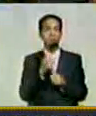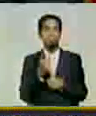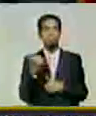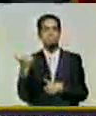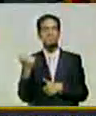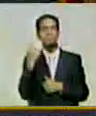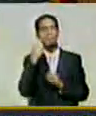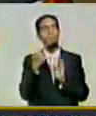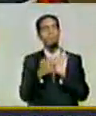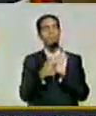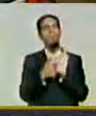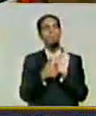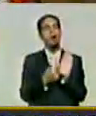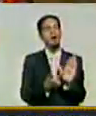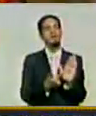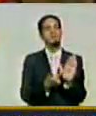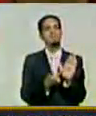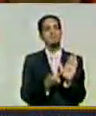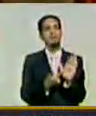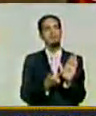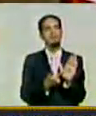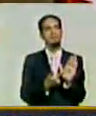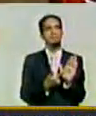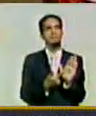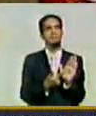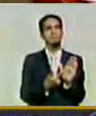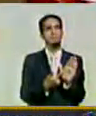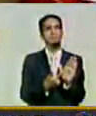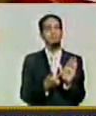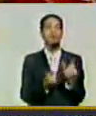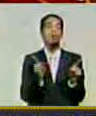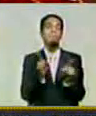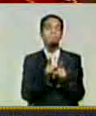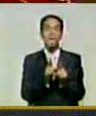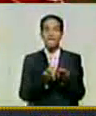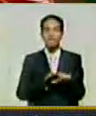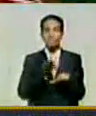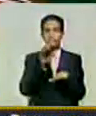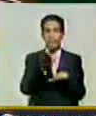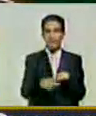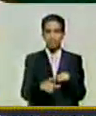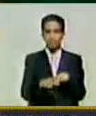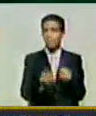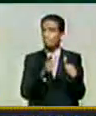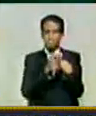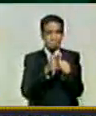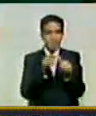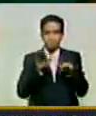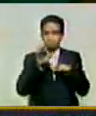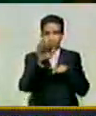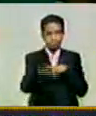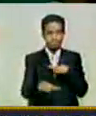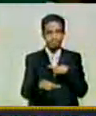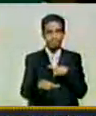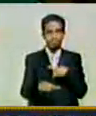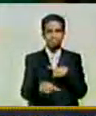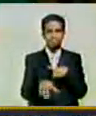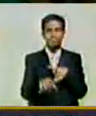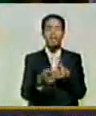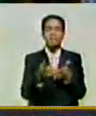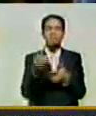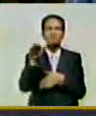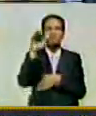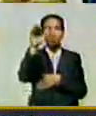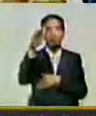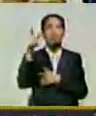mostrando el pequeño, así, un pequeño paso que estamos dando, el primer inicio para lo que debe ser el verdadero camino